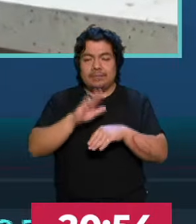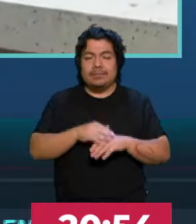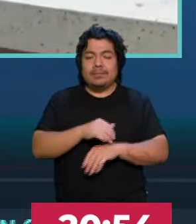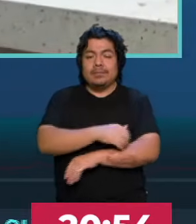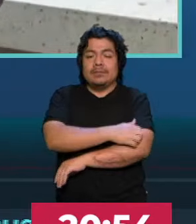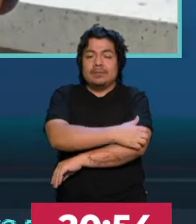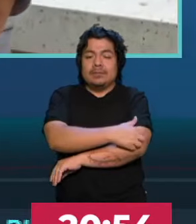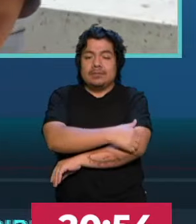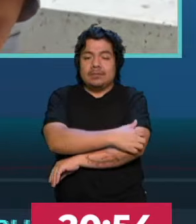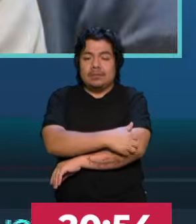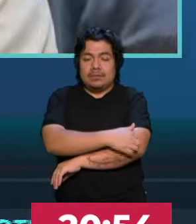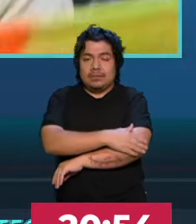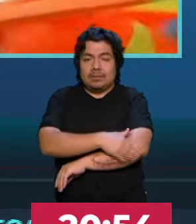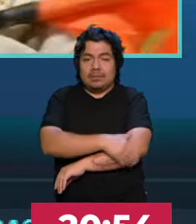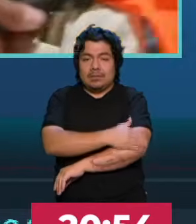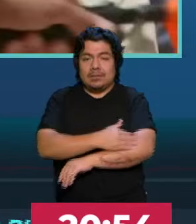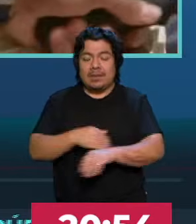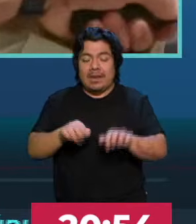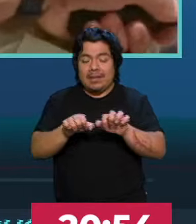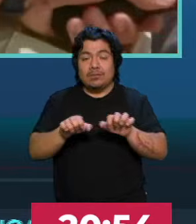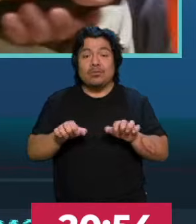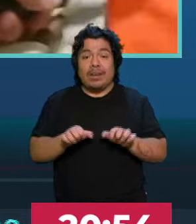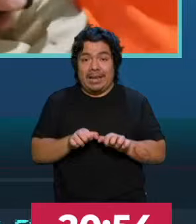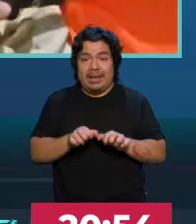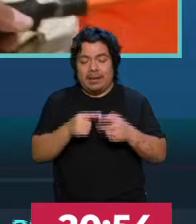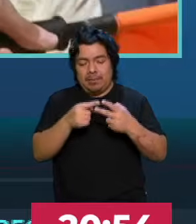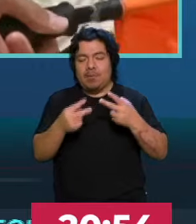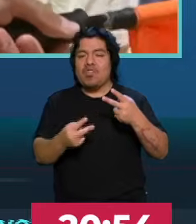un equipo de segunda división